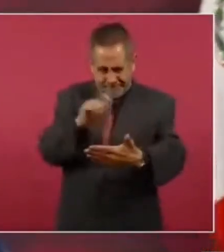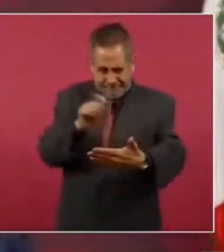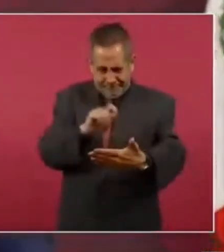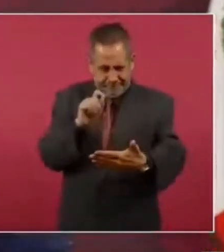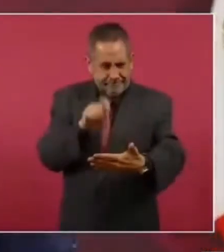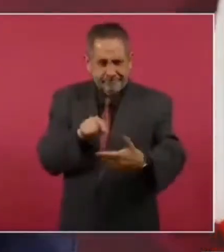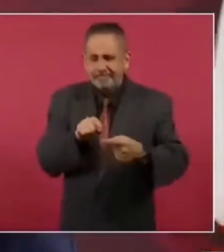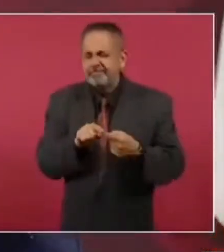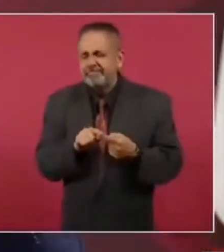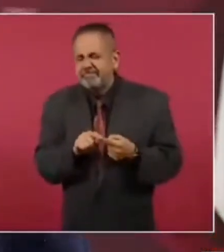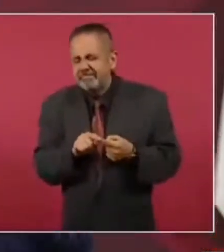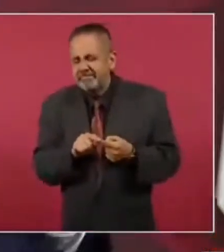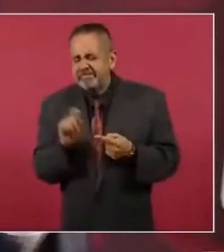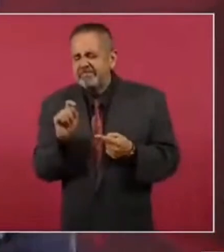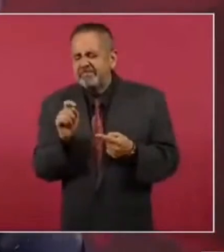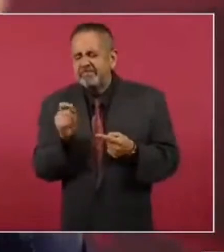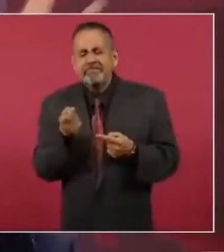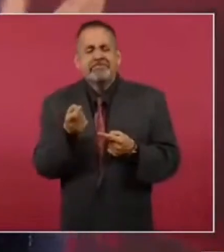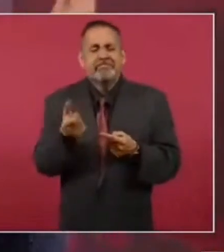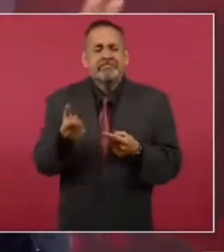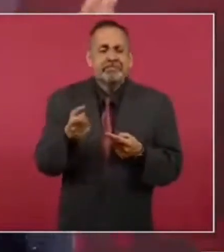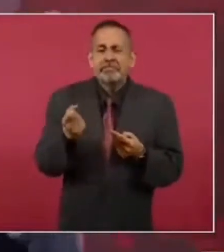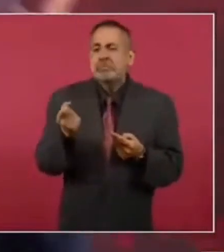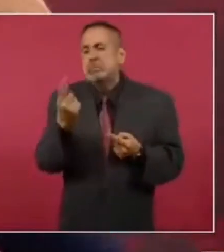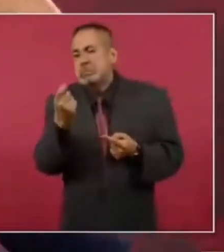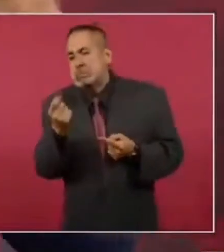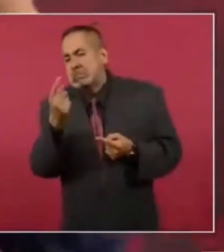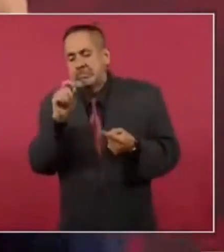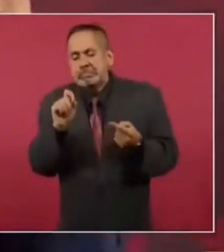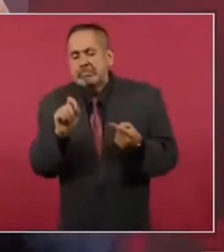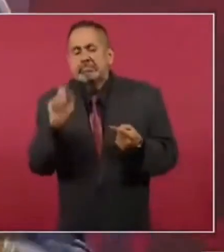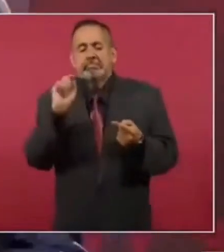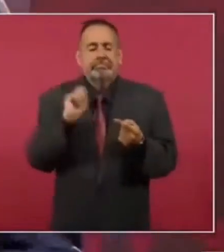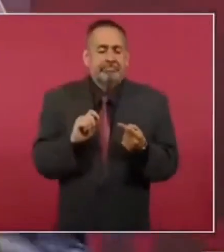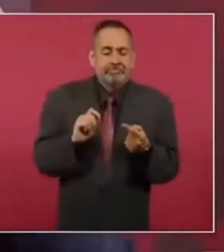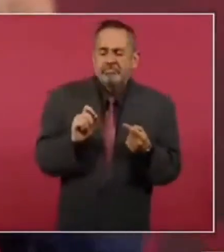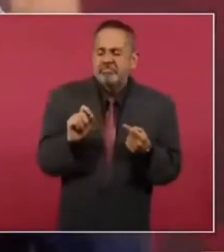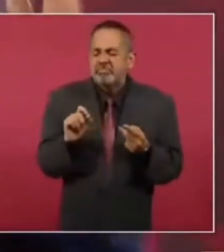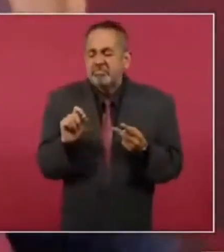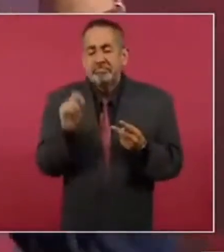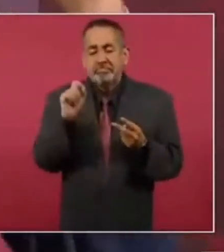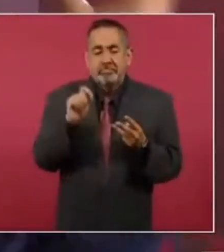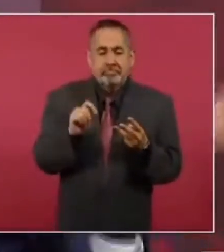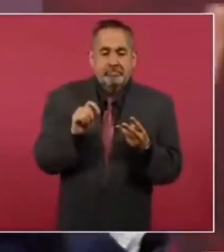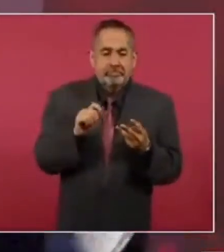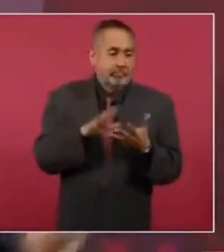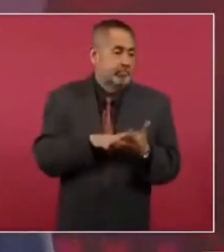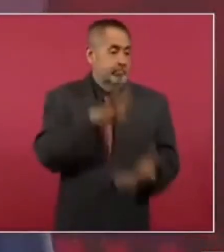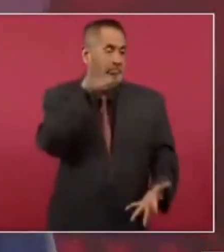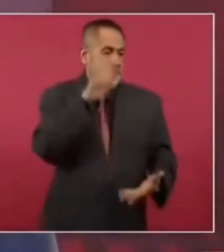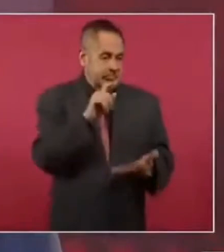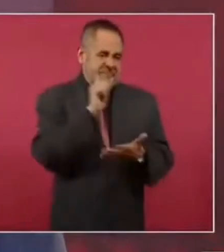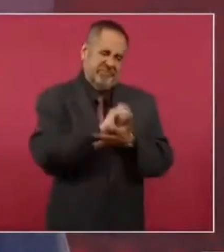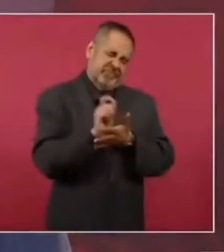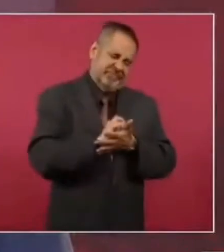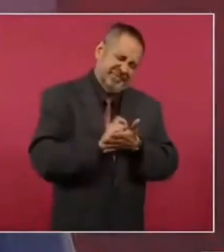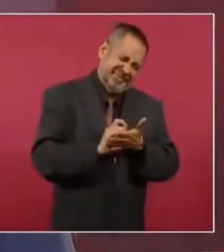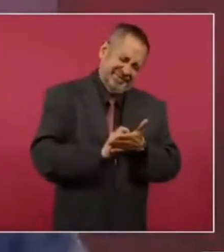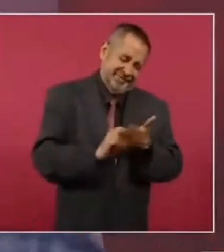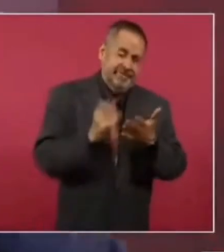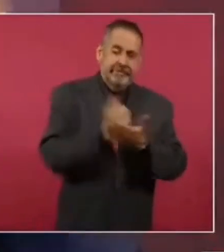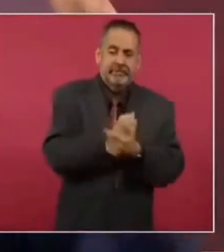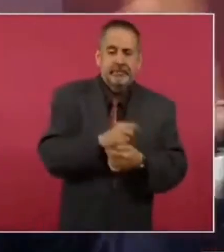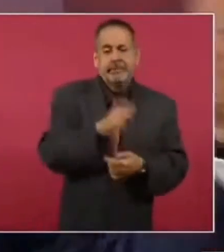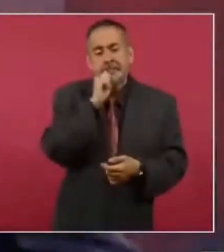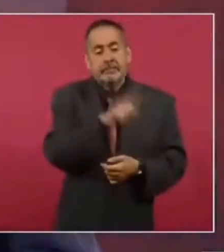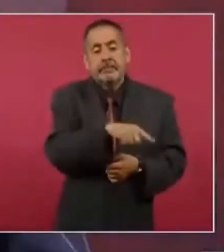y a este partido si había algo, porque también crearon a los partidos paleros